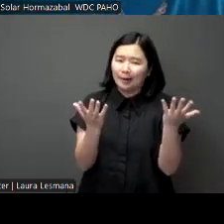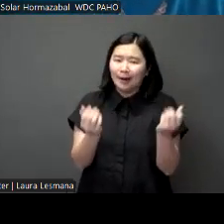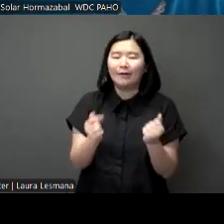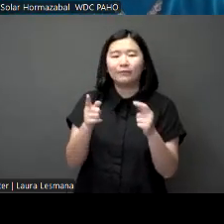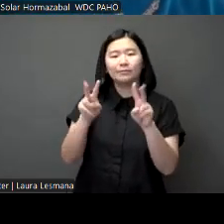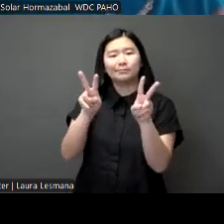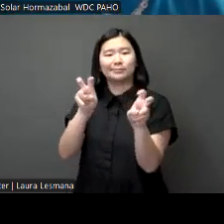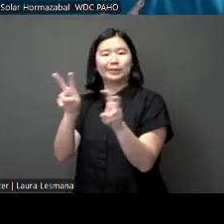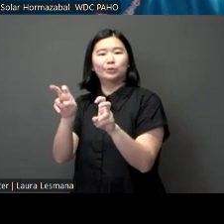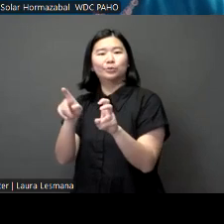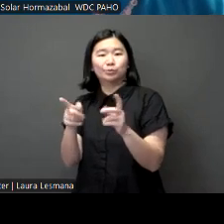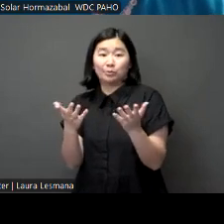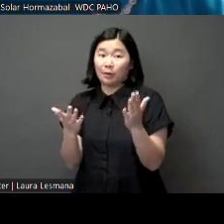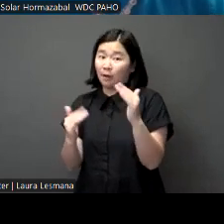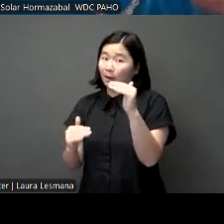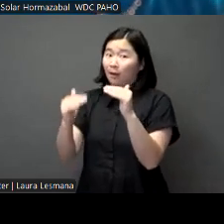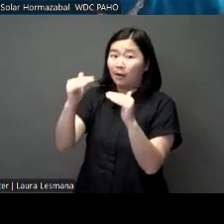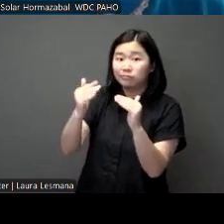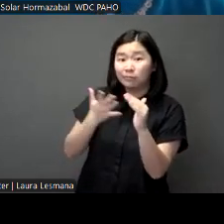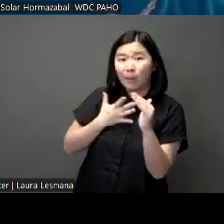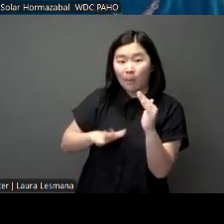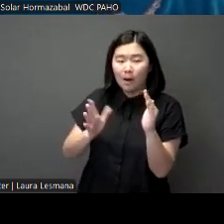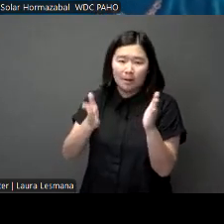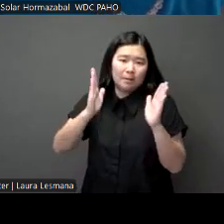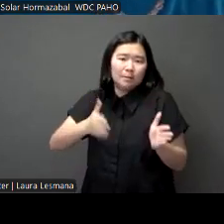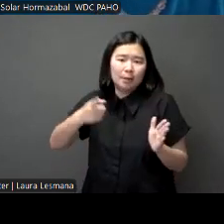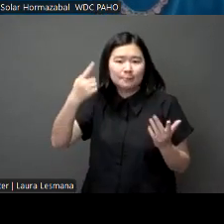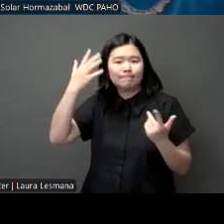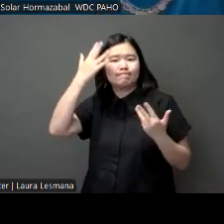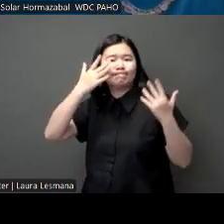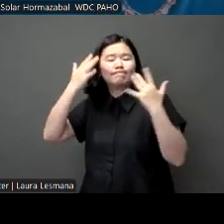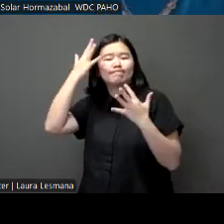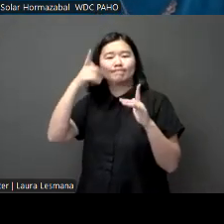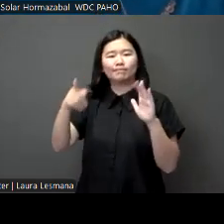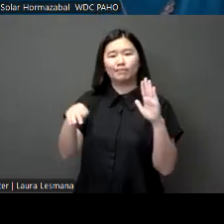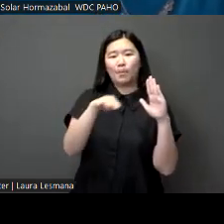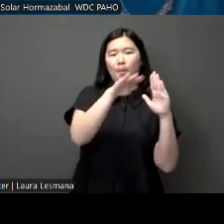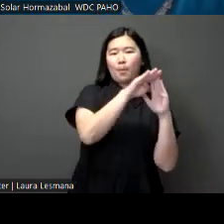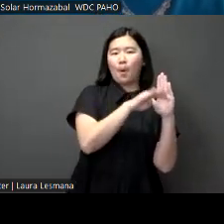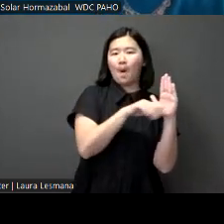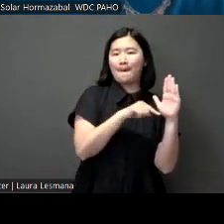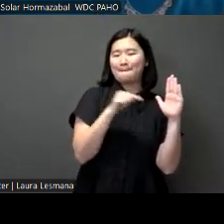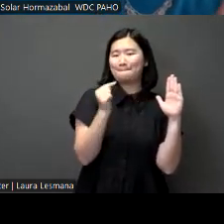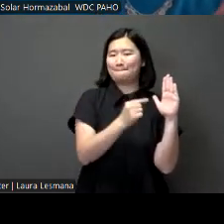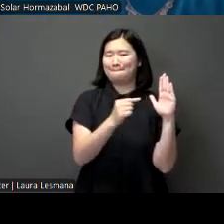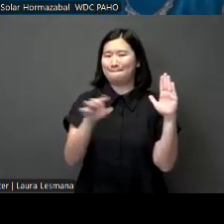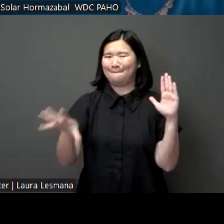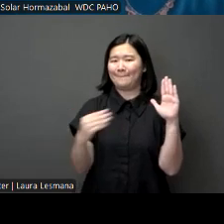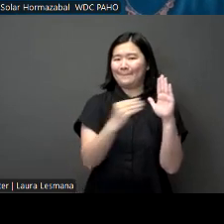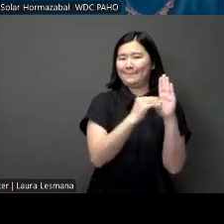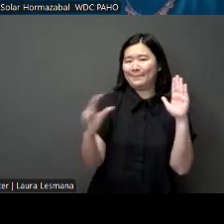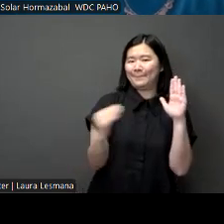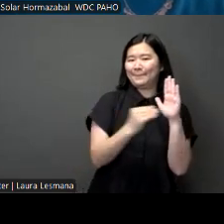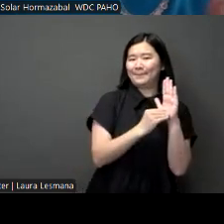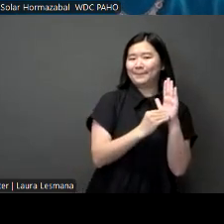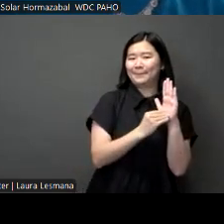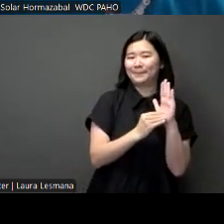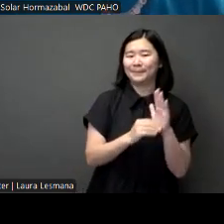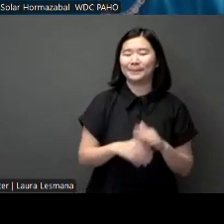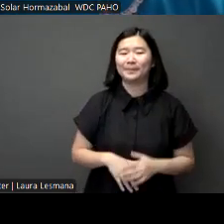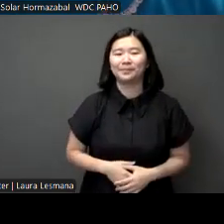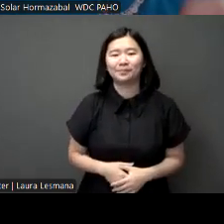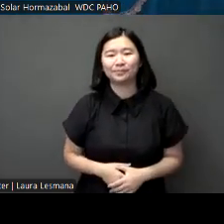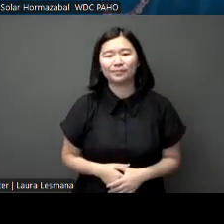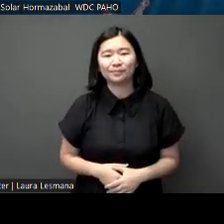tema. Con eso, ¿cierto?, tratamos de mirar cuáles son las recomendaciones que debemos hacer en el cambio del programa. Y en el